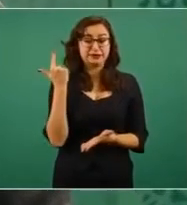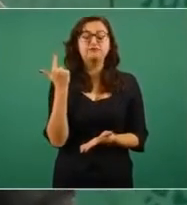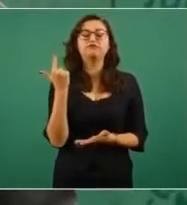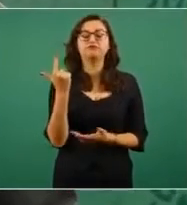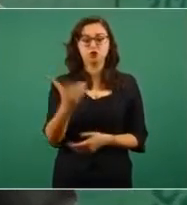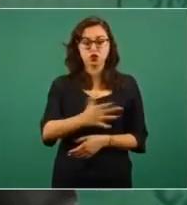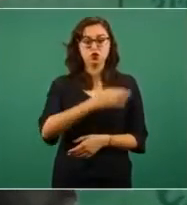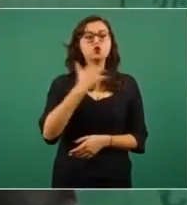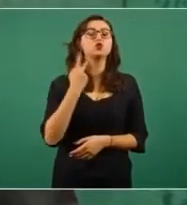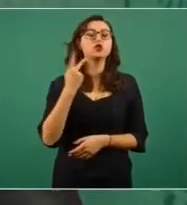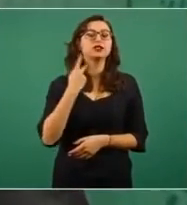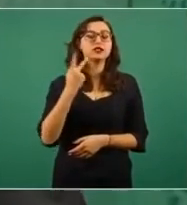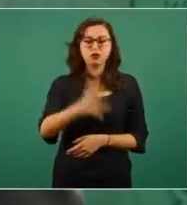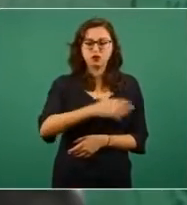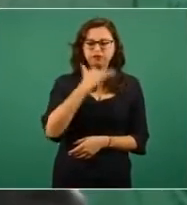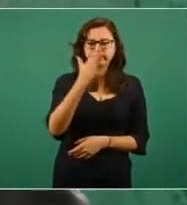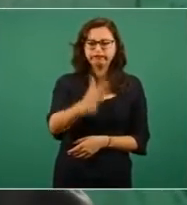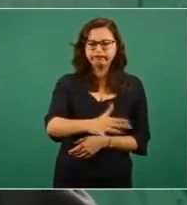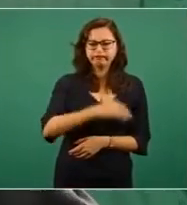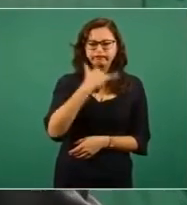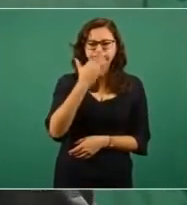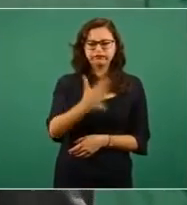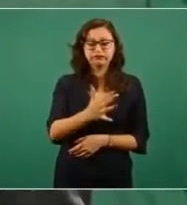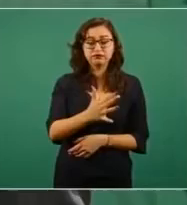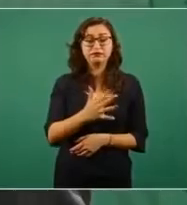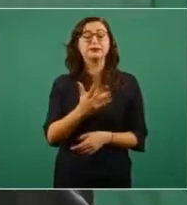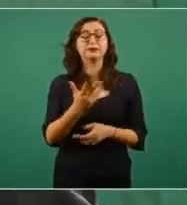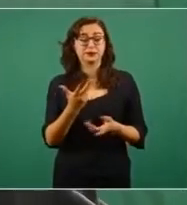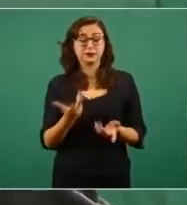la corrupción política. Eso es lo que